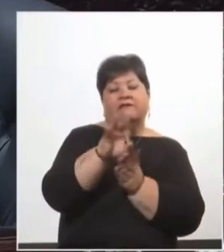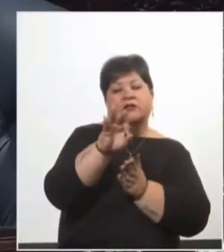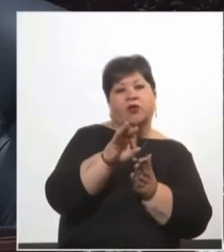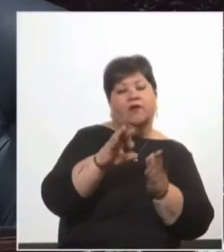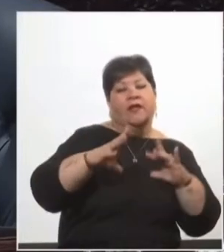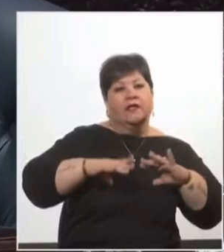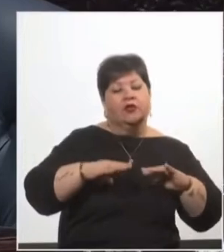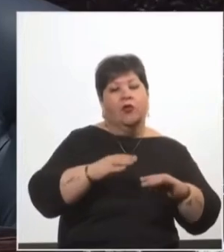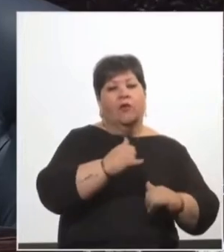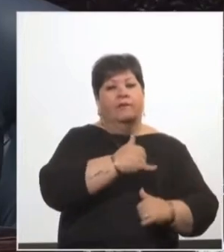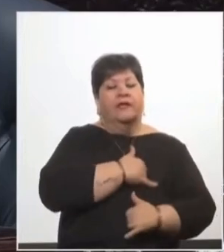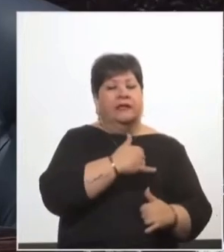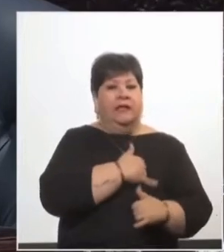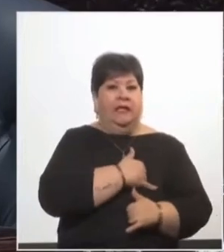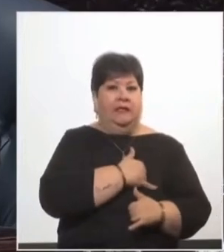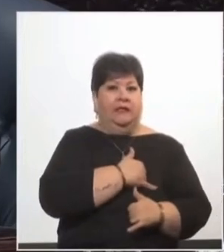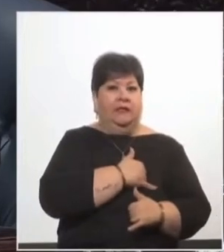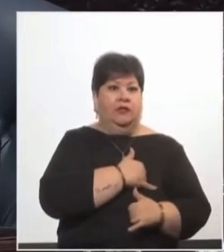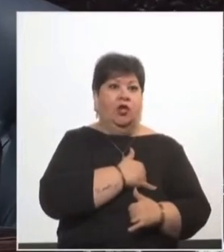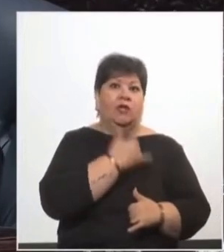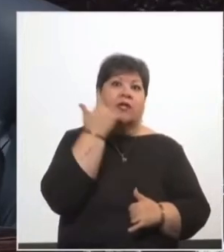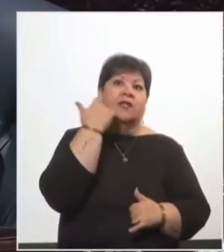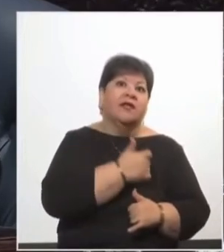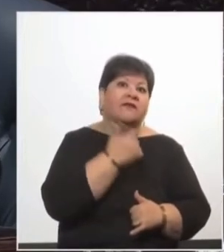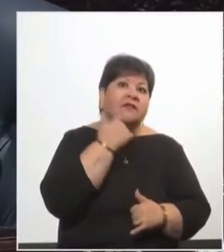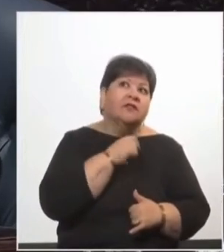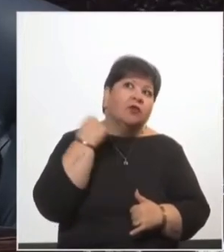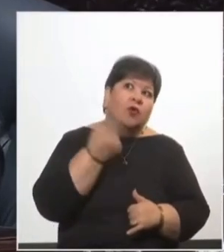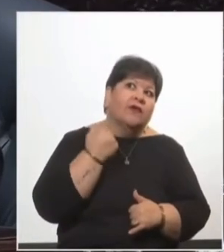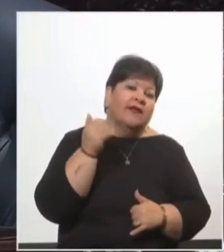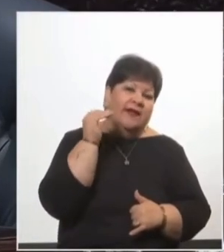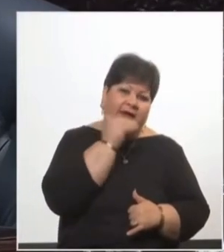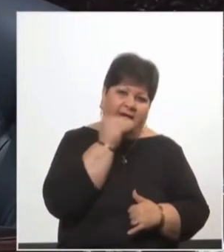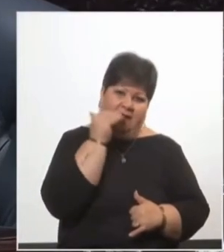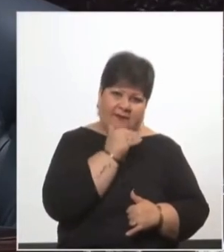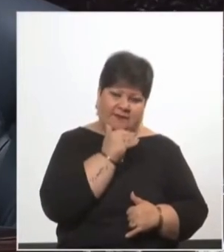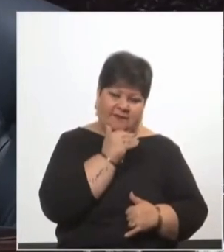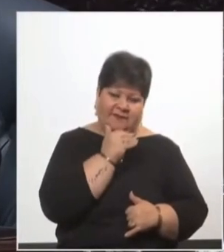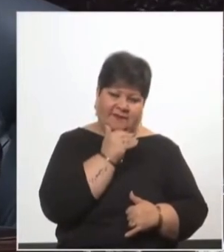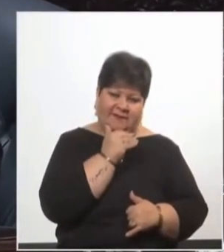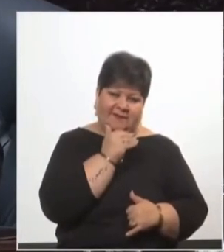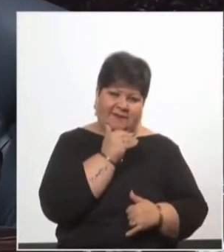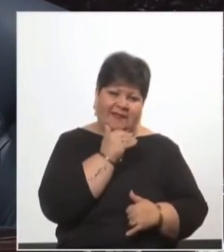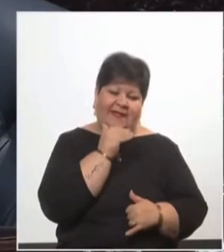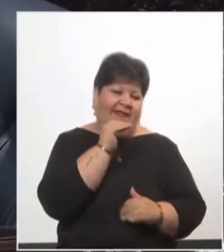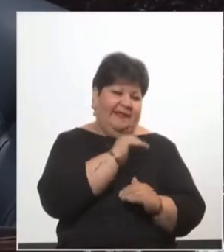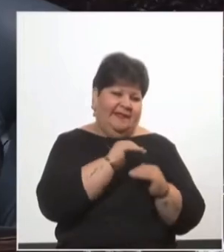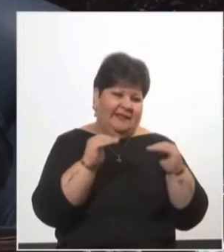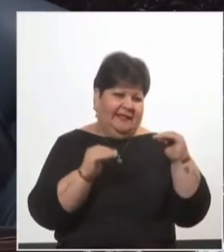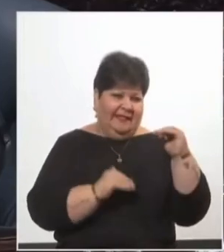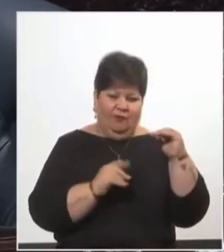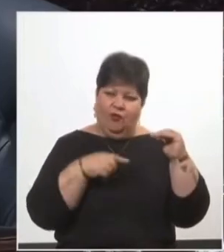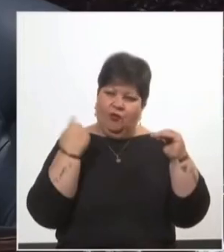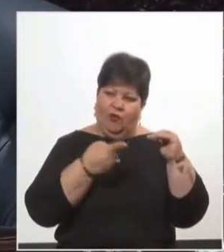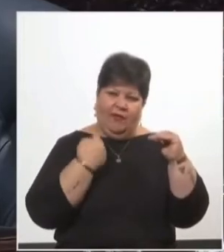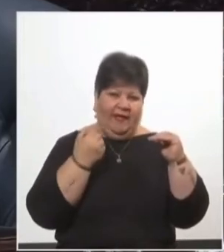tiene el mayor déficit de todas las cajas y el mayor desequilibrio de todas las